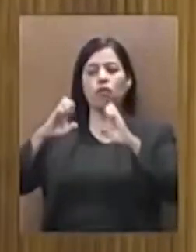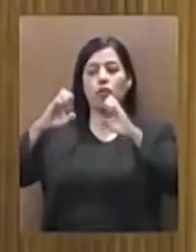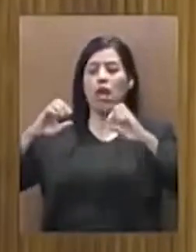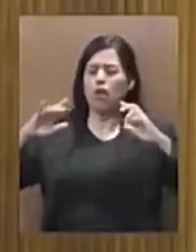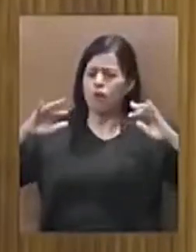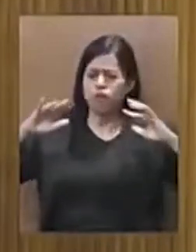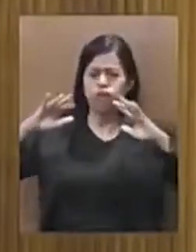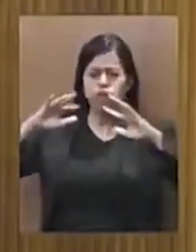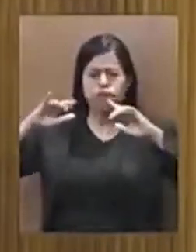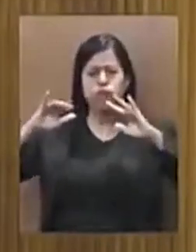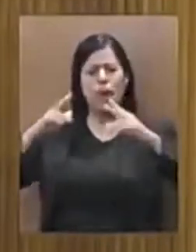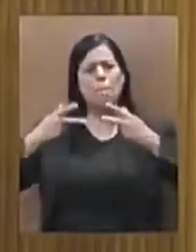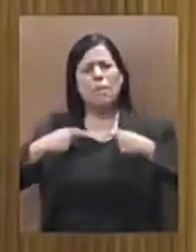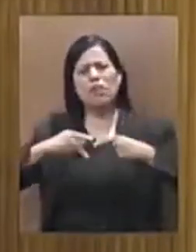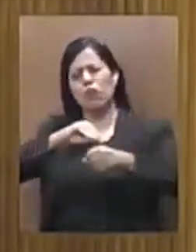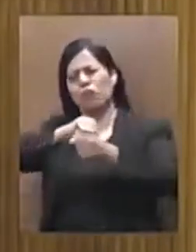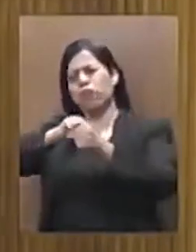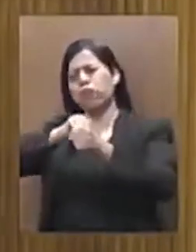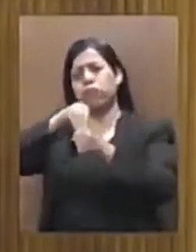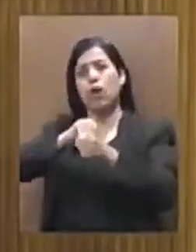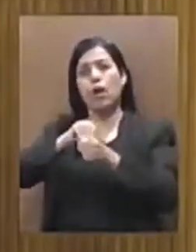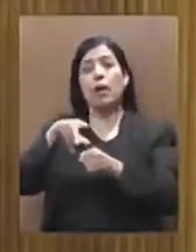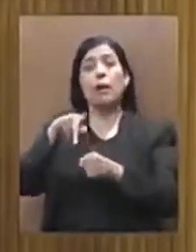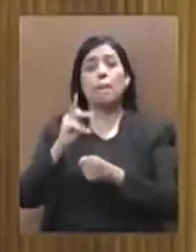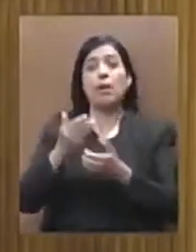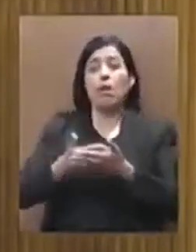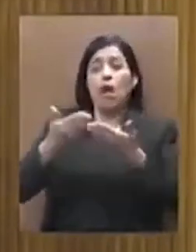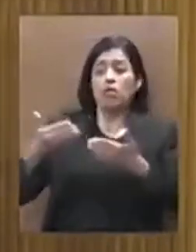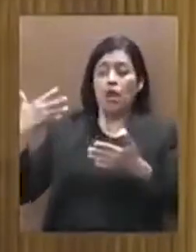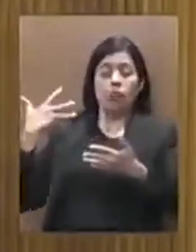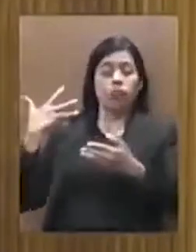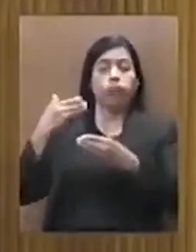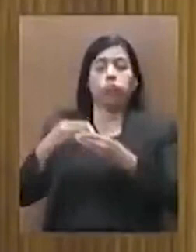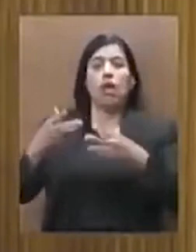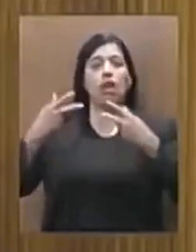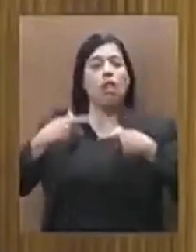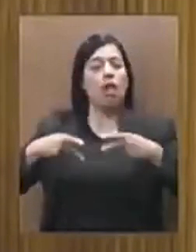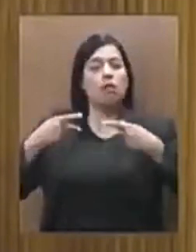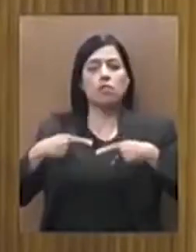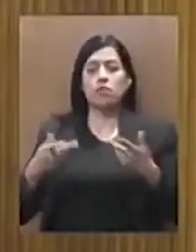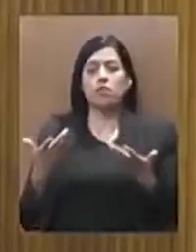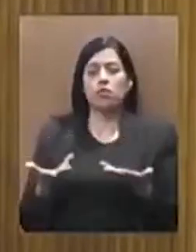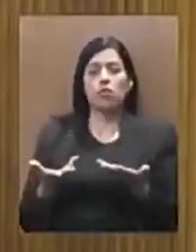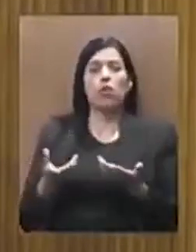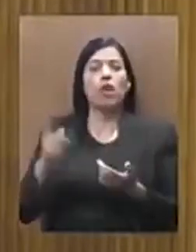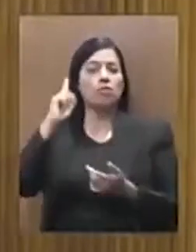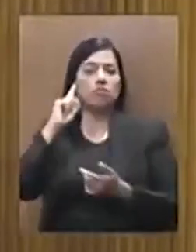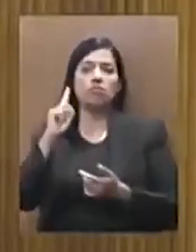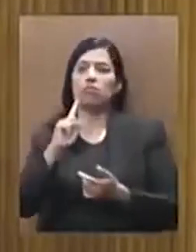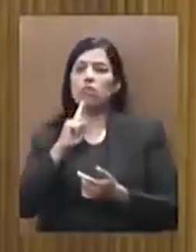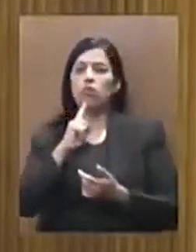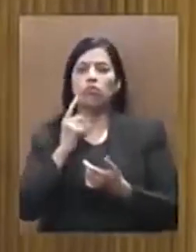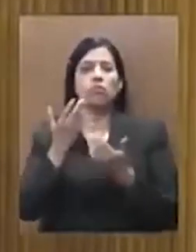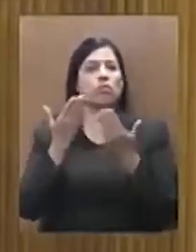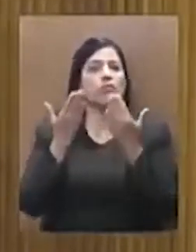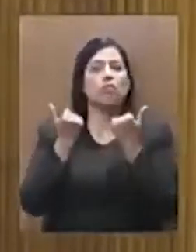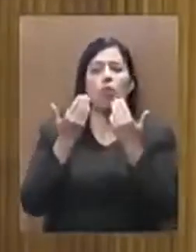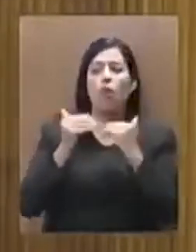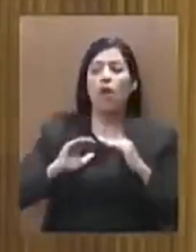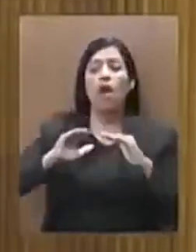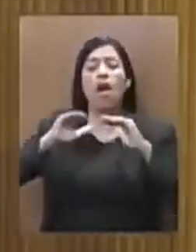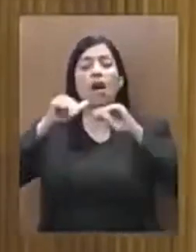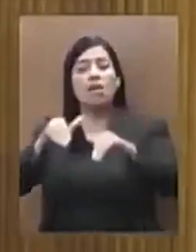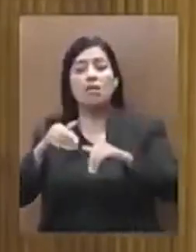abarrotada desafortunadamente hasta ahora las personas con la condición de sordo no han podido